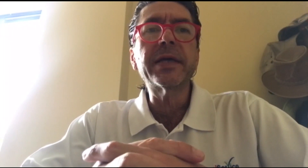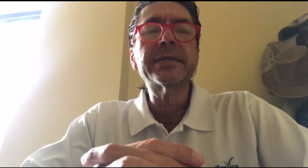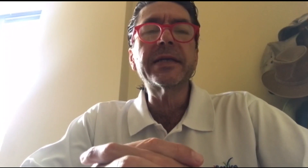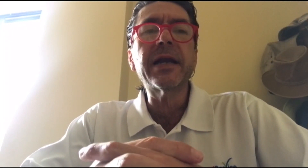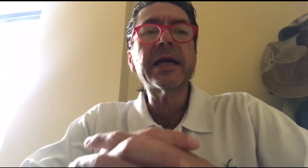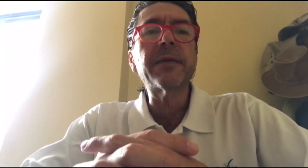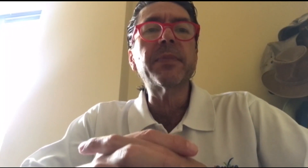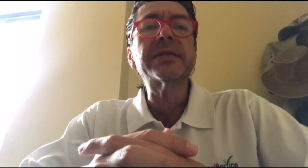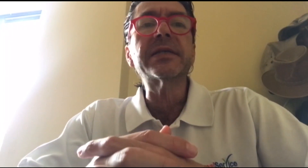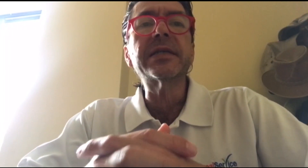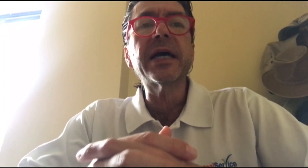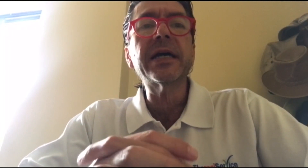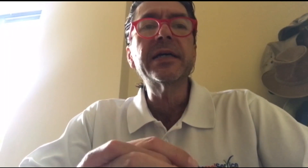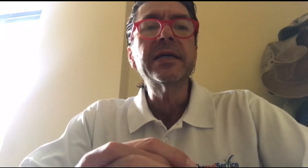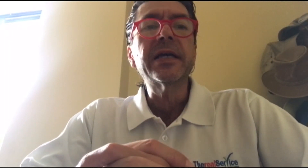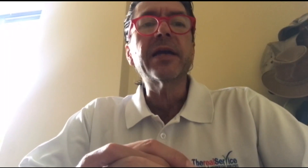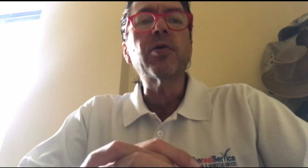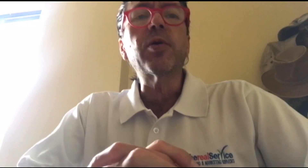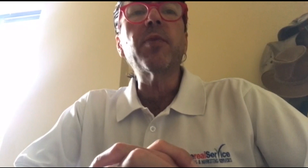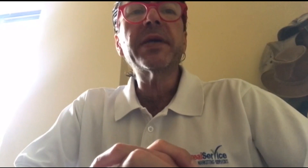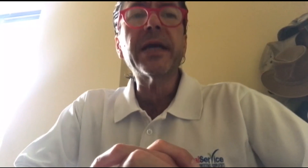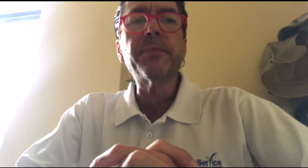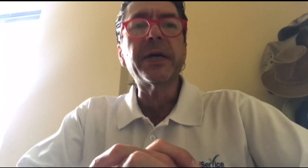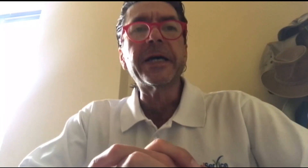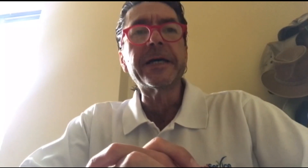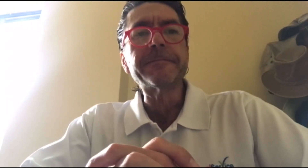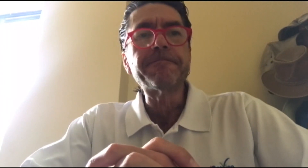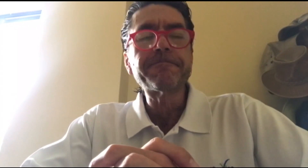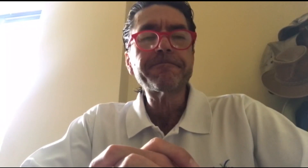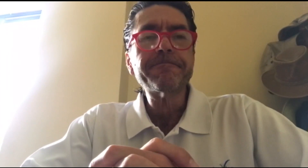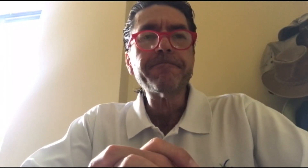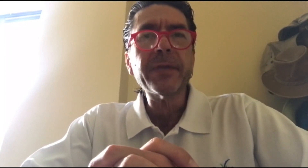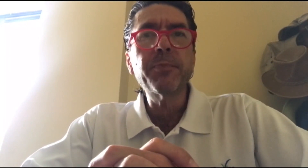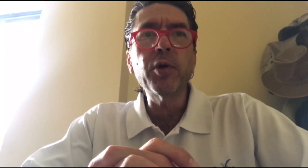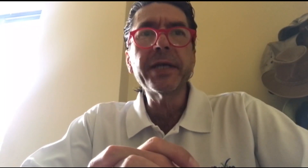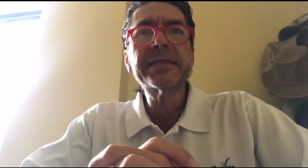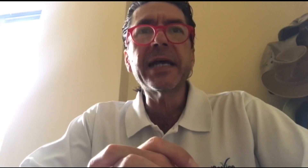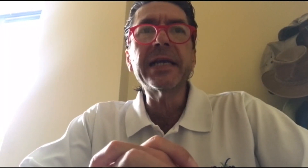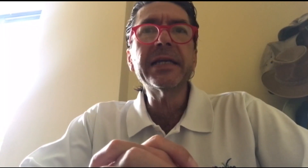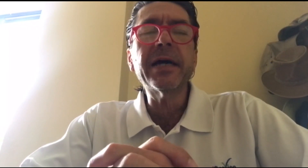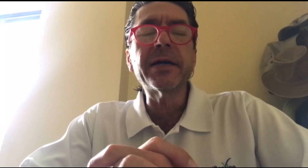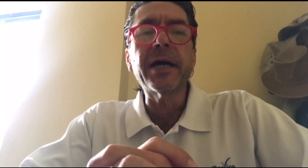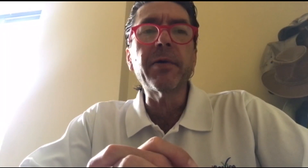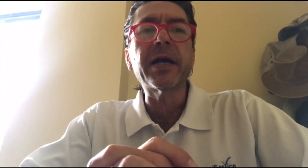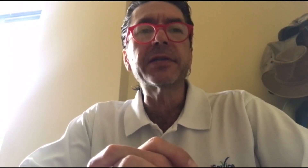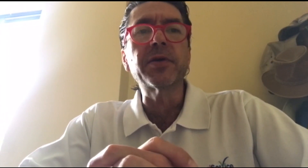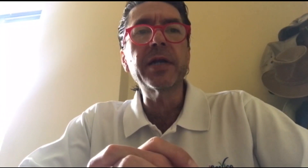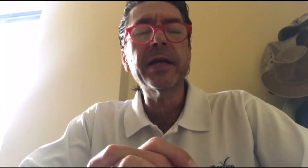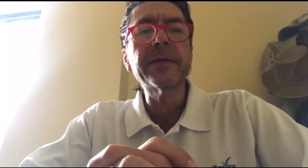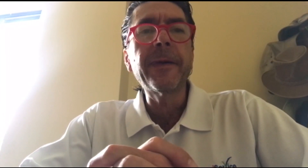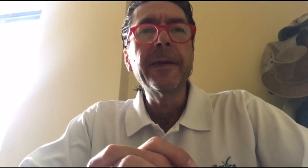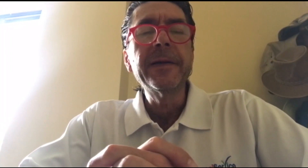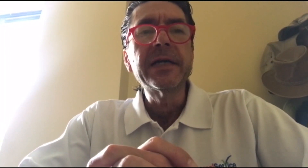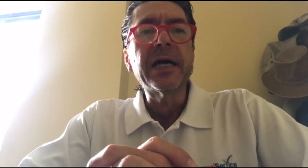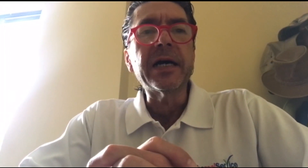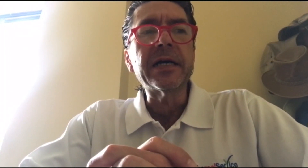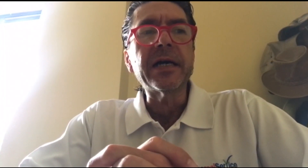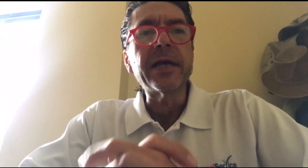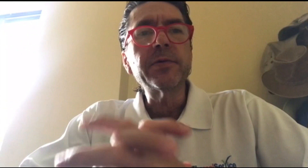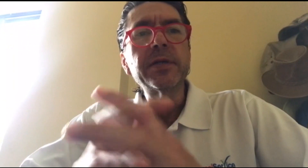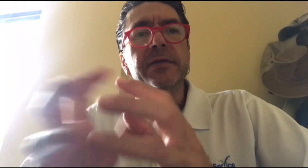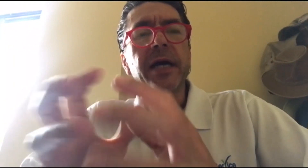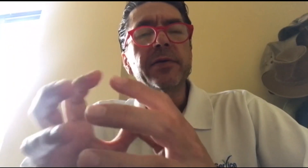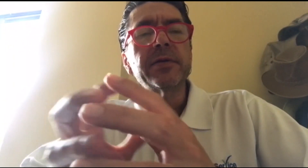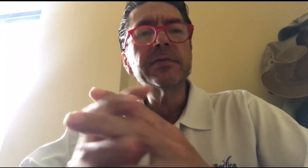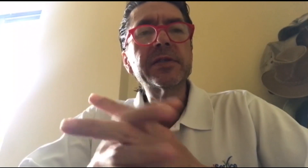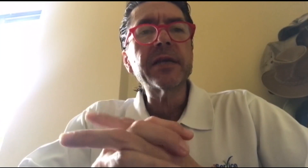va a poder tener la capacidad económica para poder salir a vacacionar.